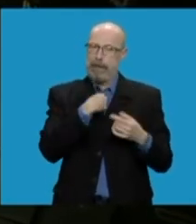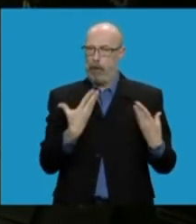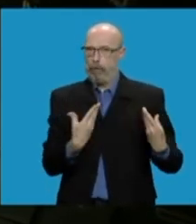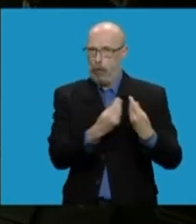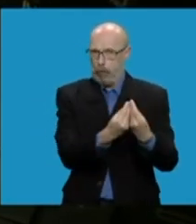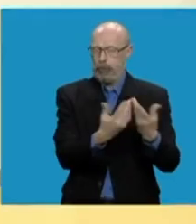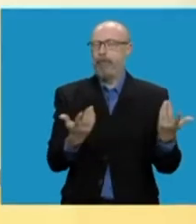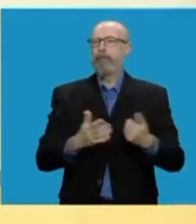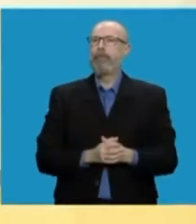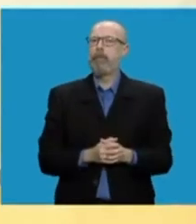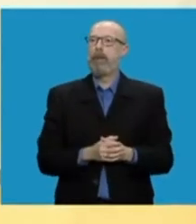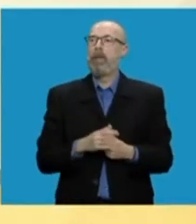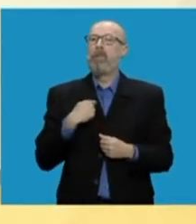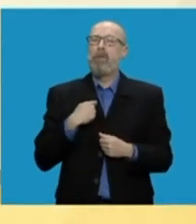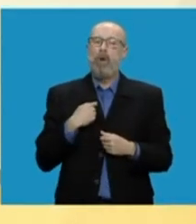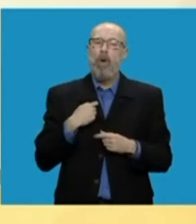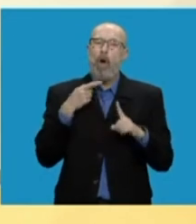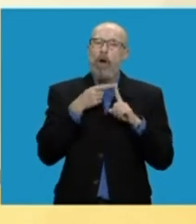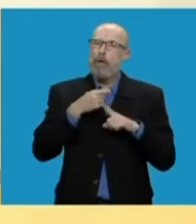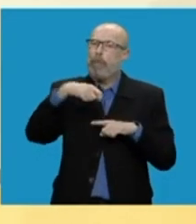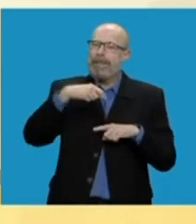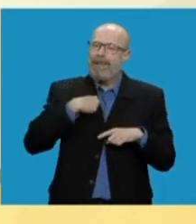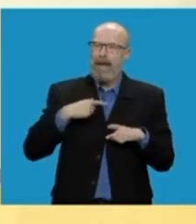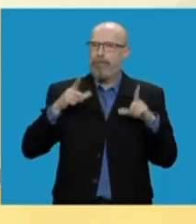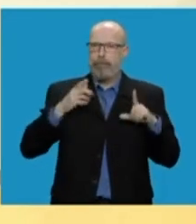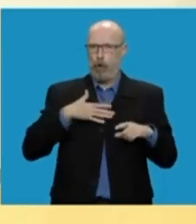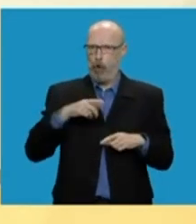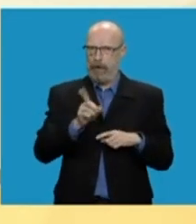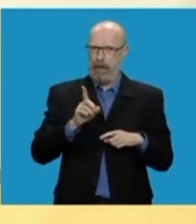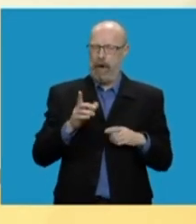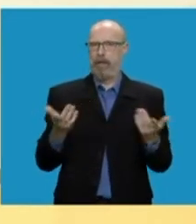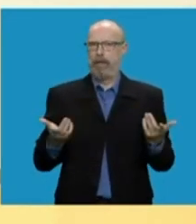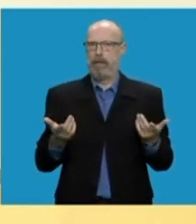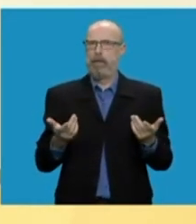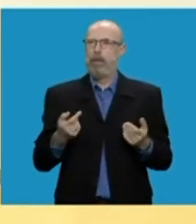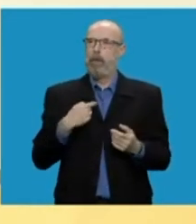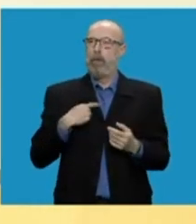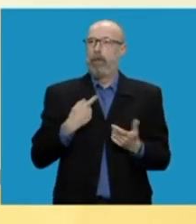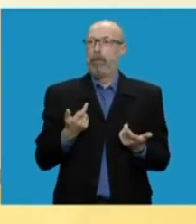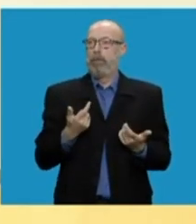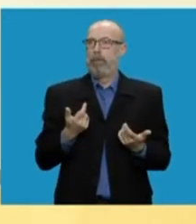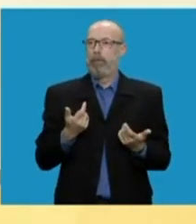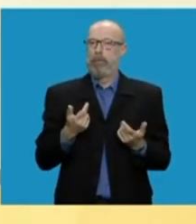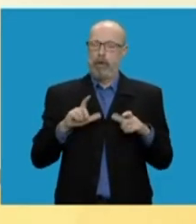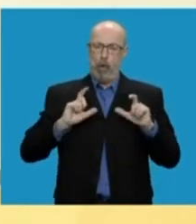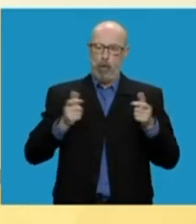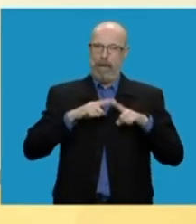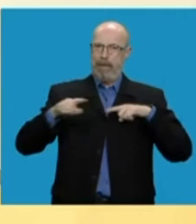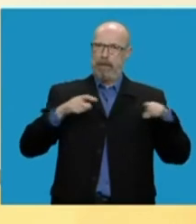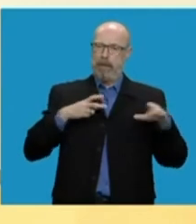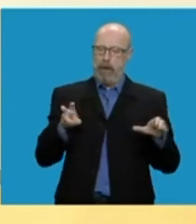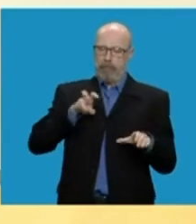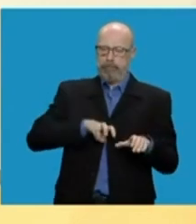yo no buscaba la vicepresidencia. A mí no es que no me gustase sentarme en la reunión de la Junta Directiva,